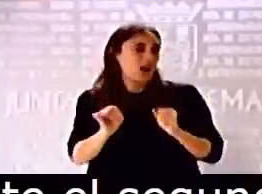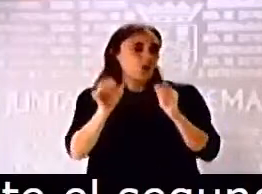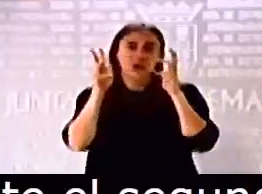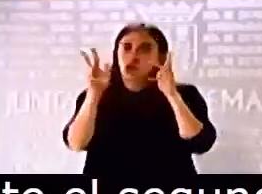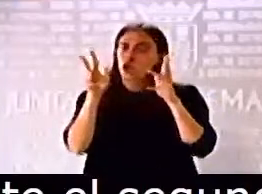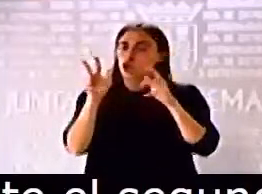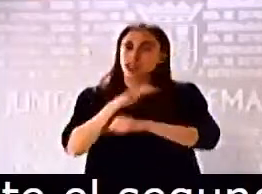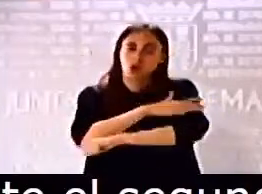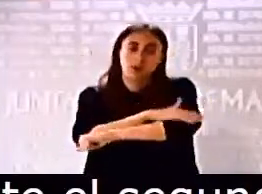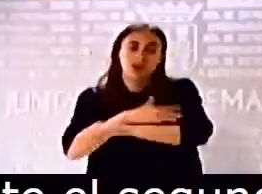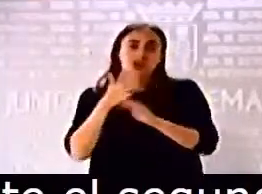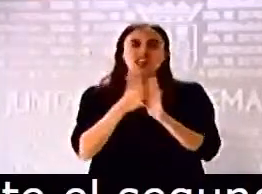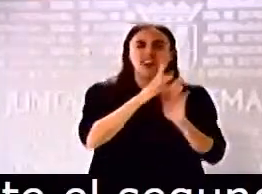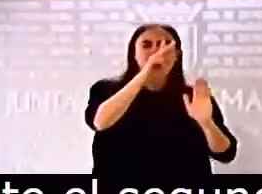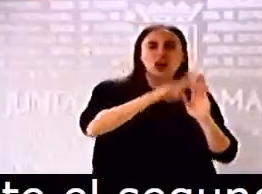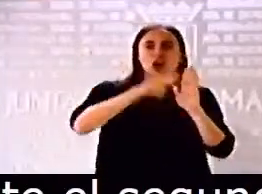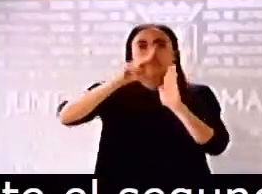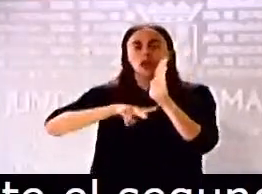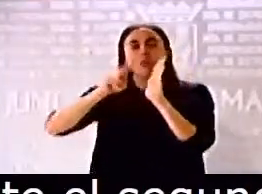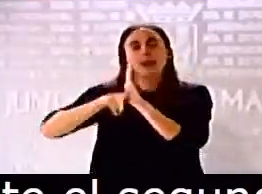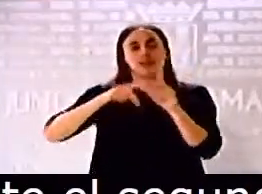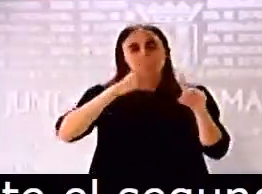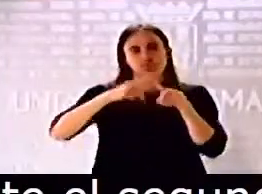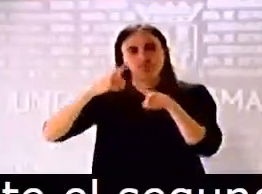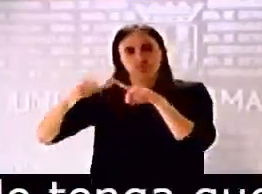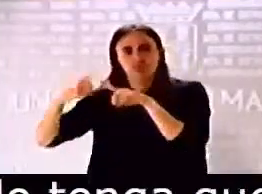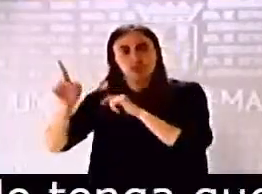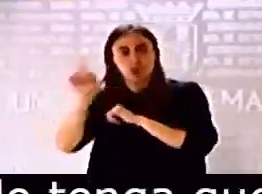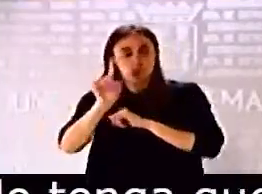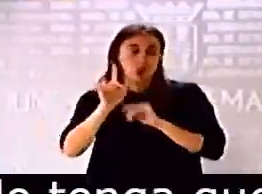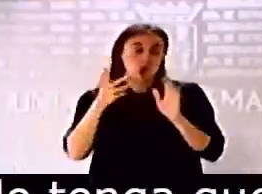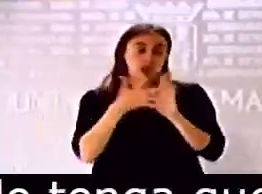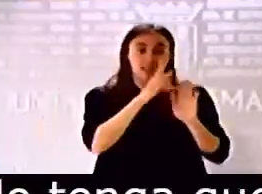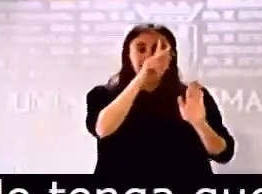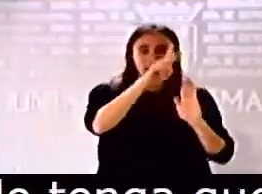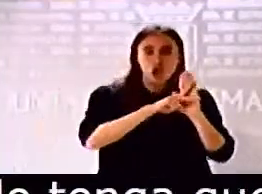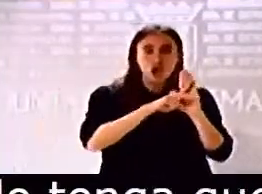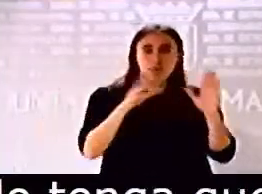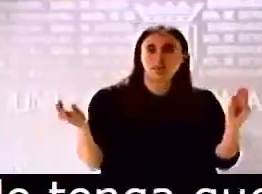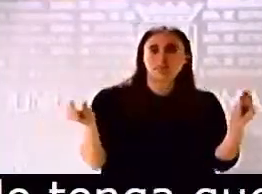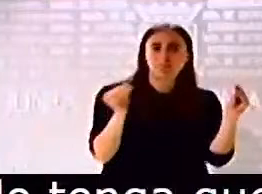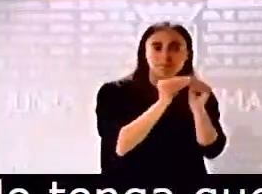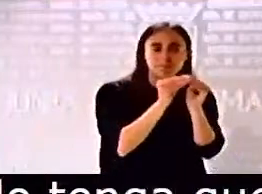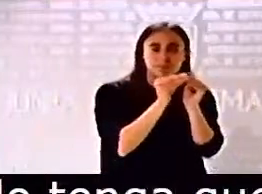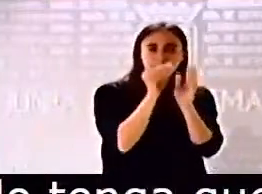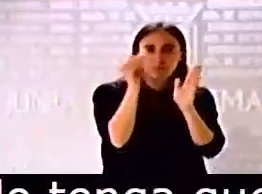Gobierno, no tenga diferentes normas, ordenar la ordenación, por decirlo de alguna manera,